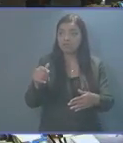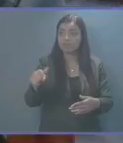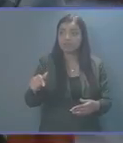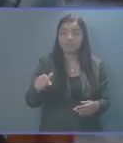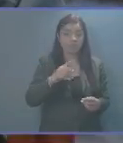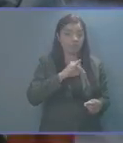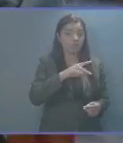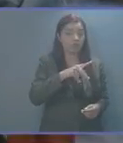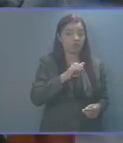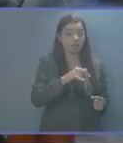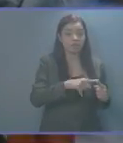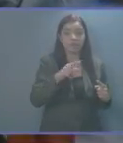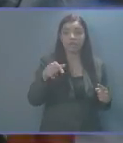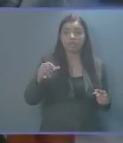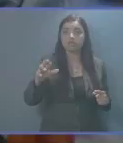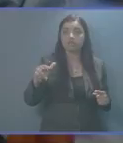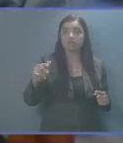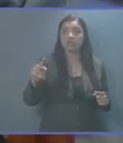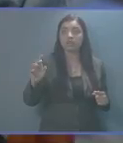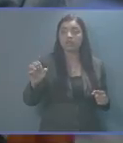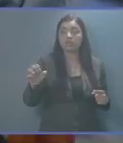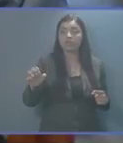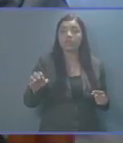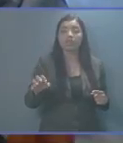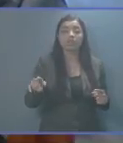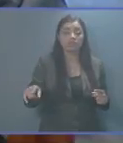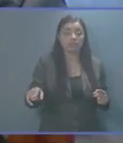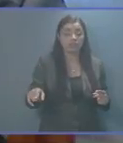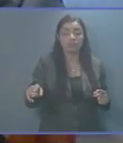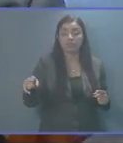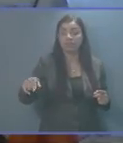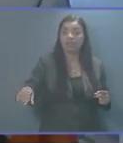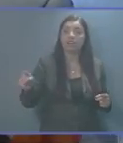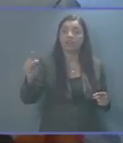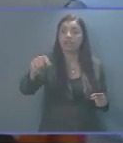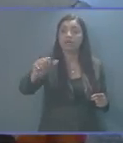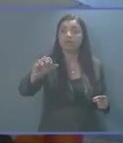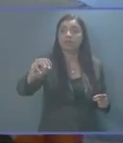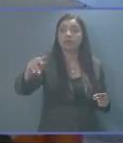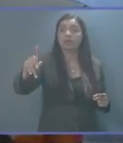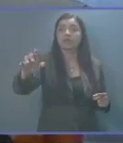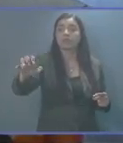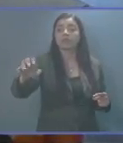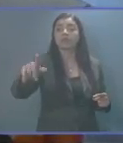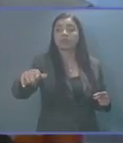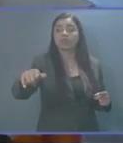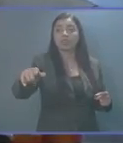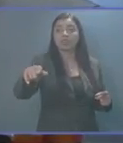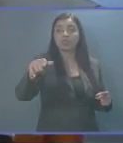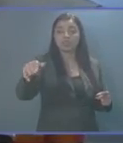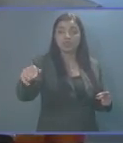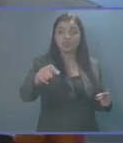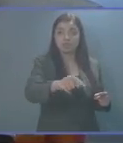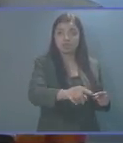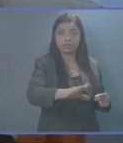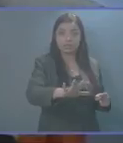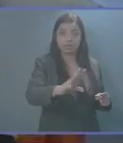conduce de Jutiapa al Cerrón Grande, del Cerrón Grande al Empalme y el Empalme a la Plaza 5 de